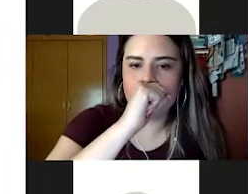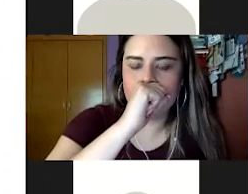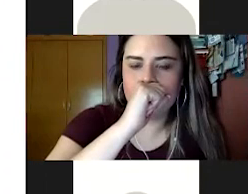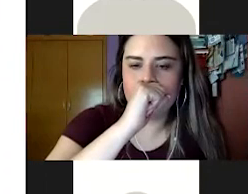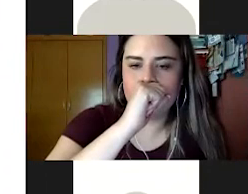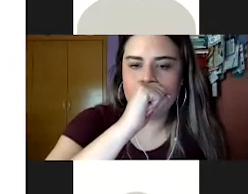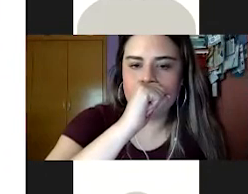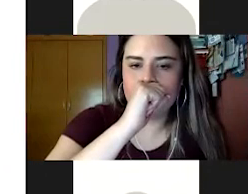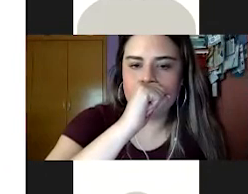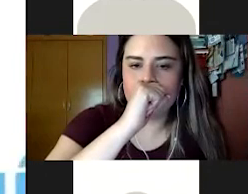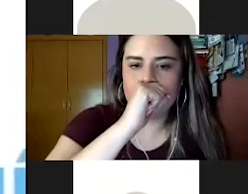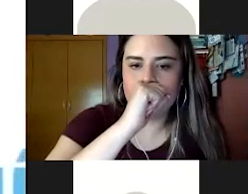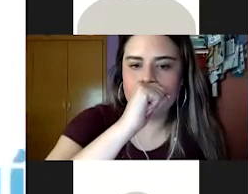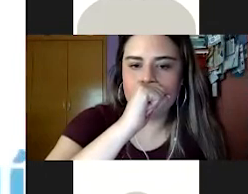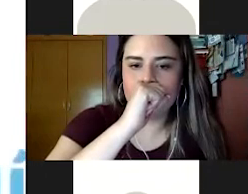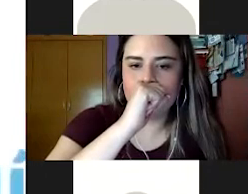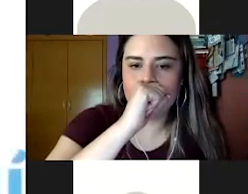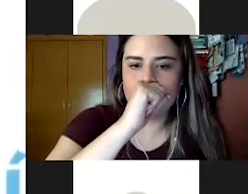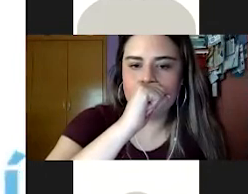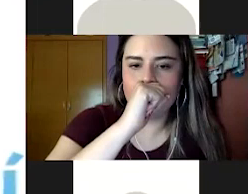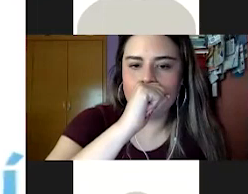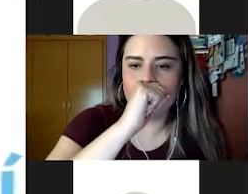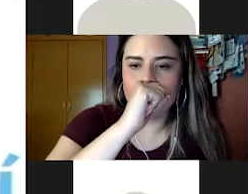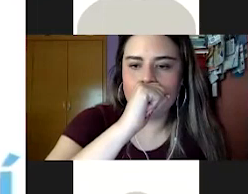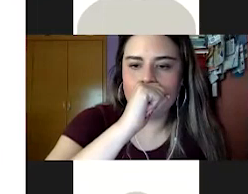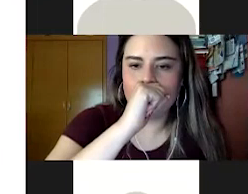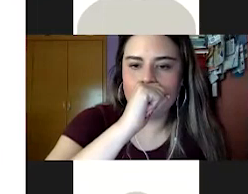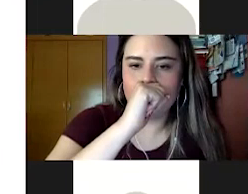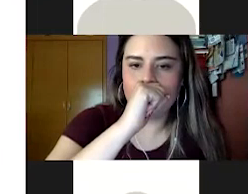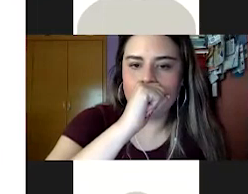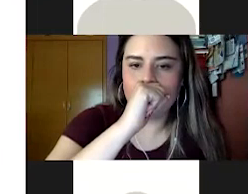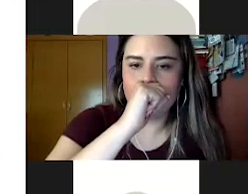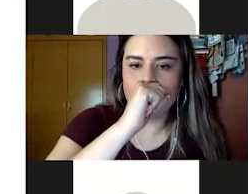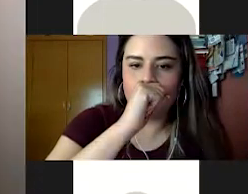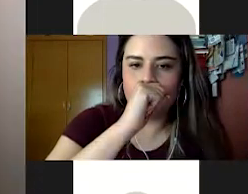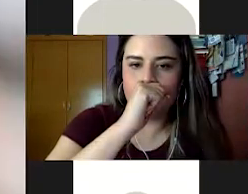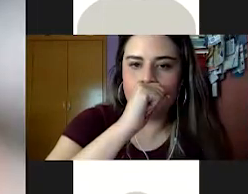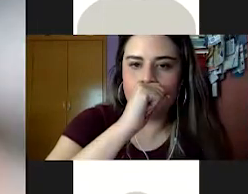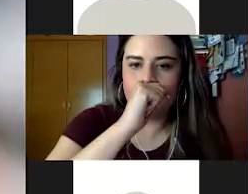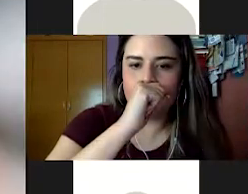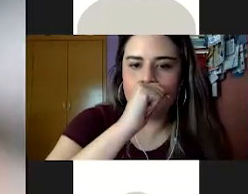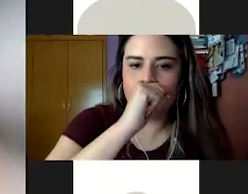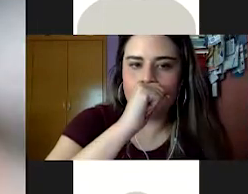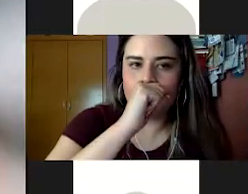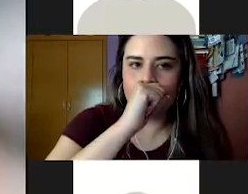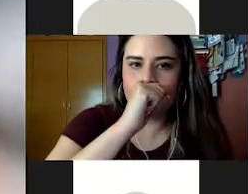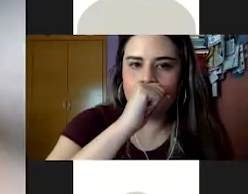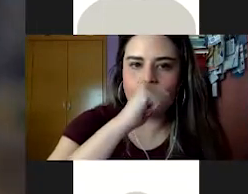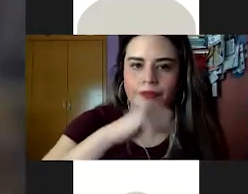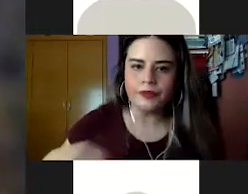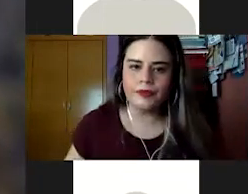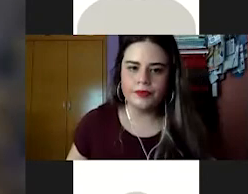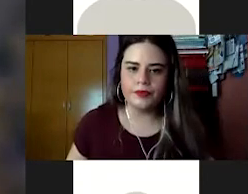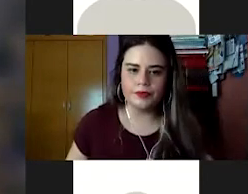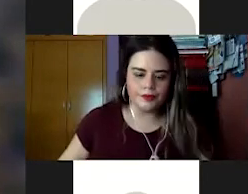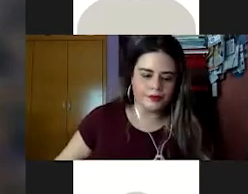3 niveles de gobierno, sociedad civil, sector privado y academia. Sin embargo, antes de la pandemia del COVID-19,